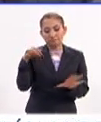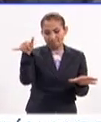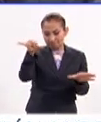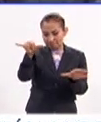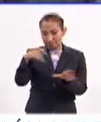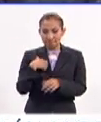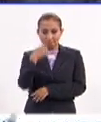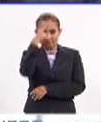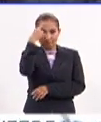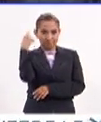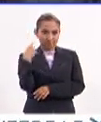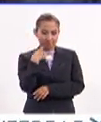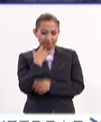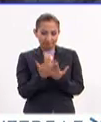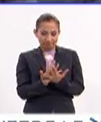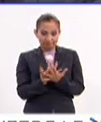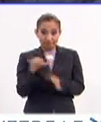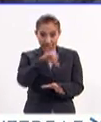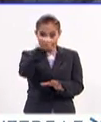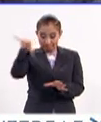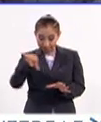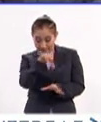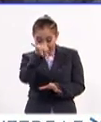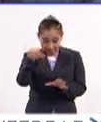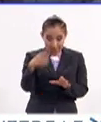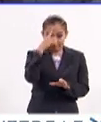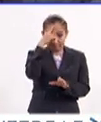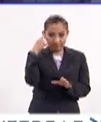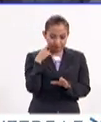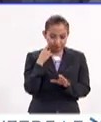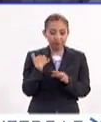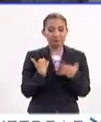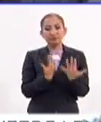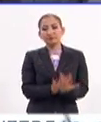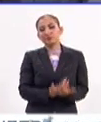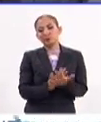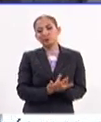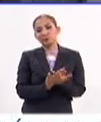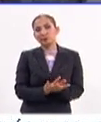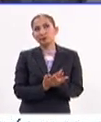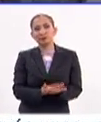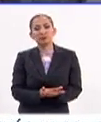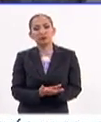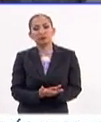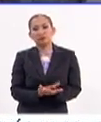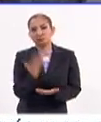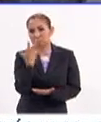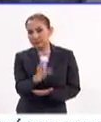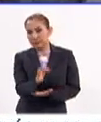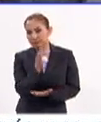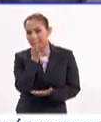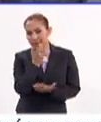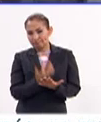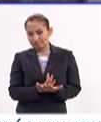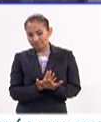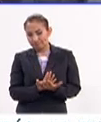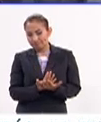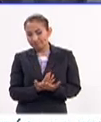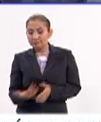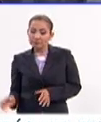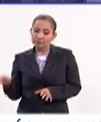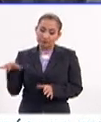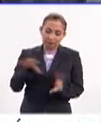les doy 30 minutos al llenado. Me espero minutos más,